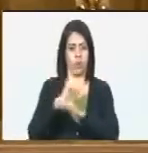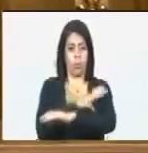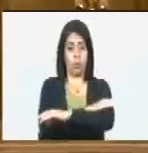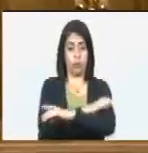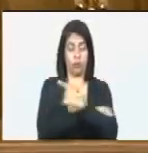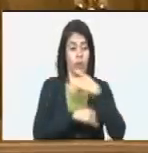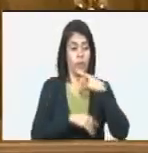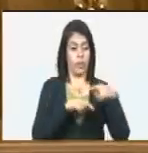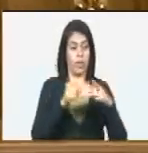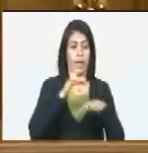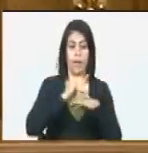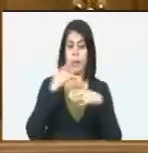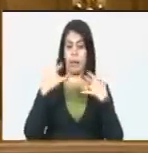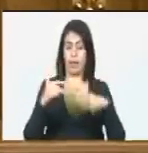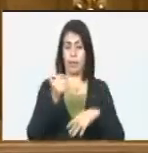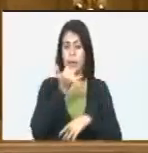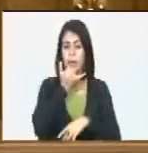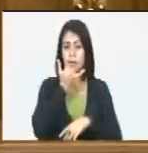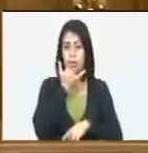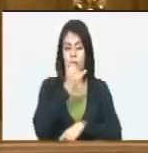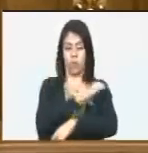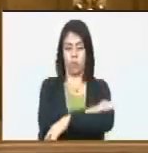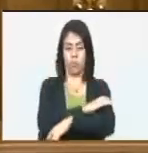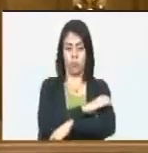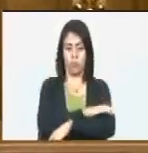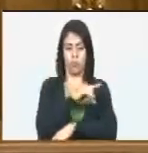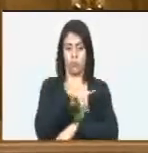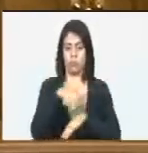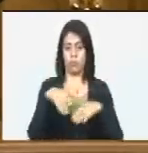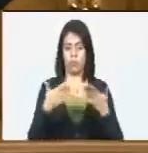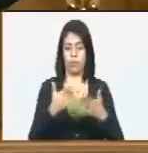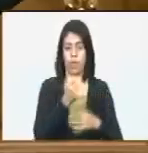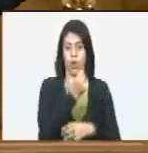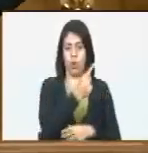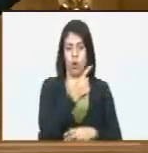grave error de la oposición fue el 11 de abril.